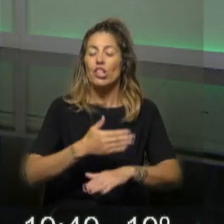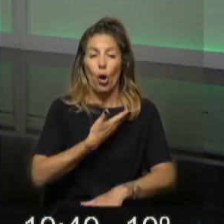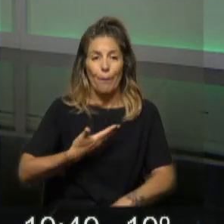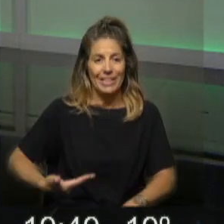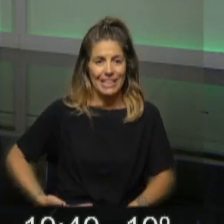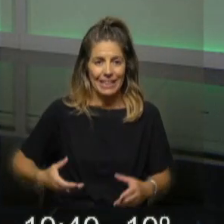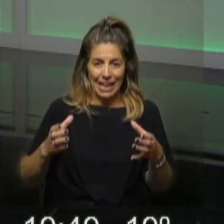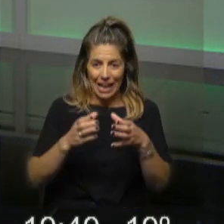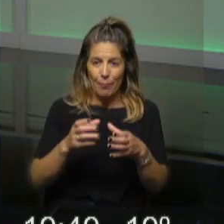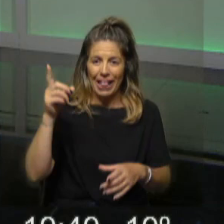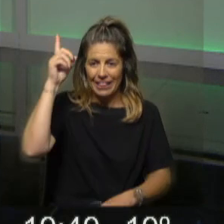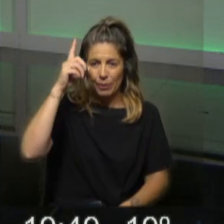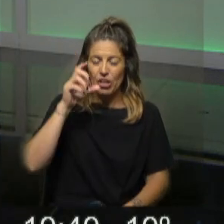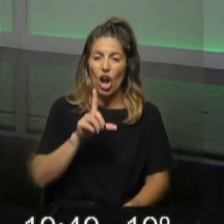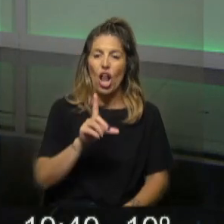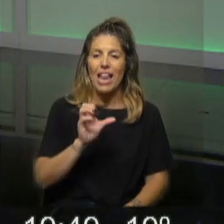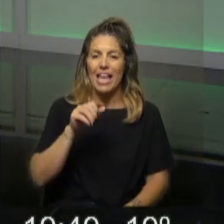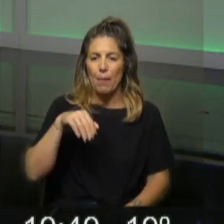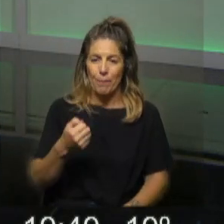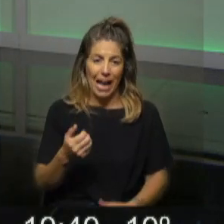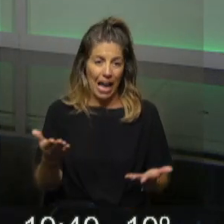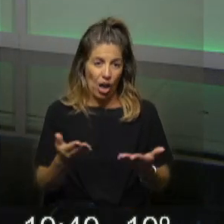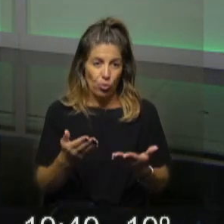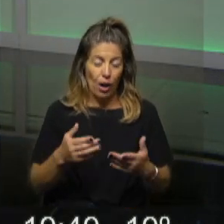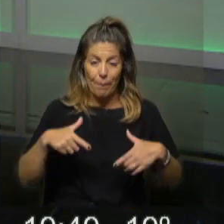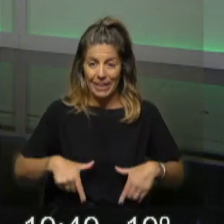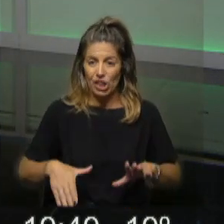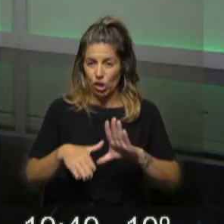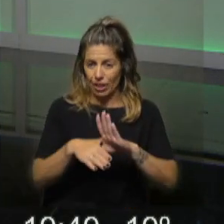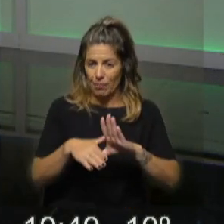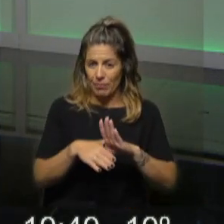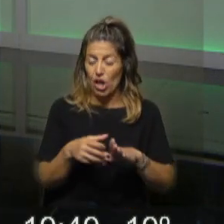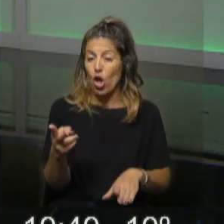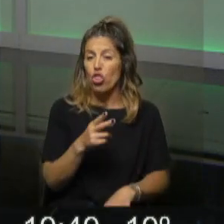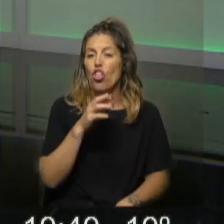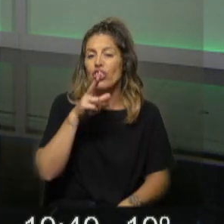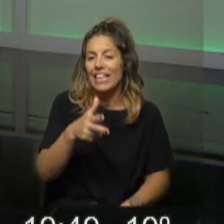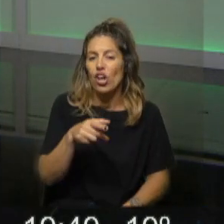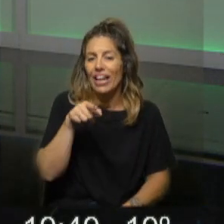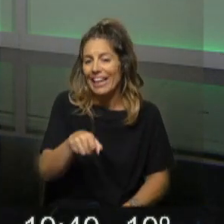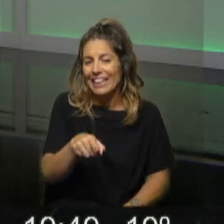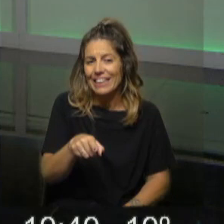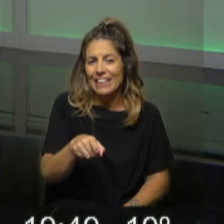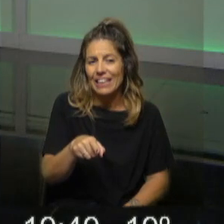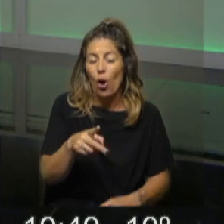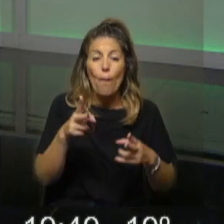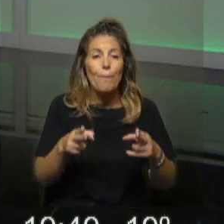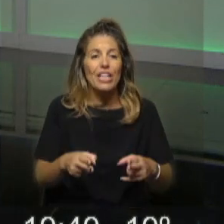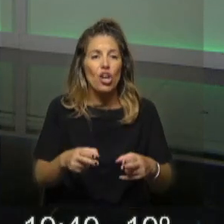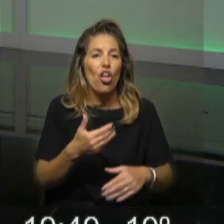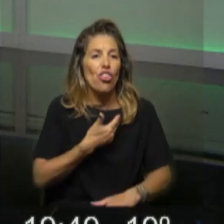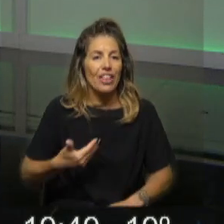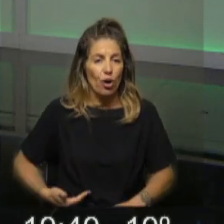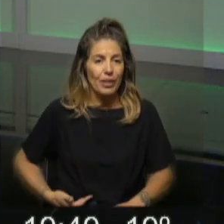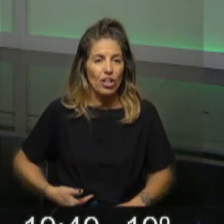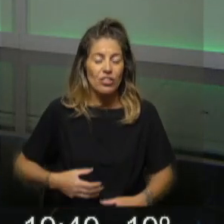presidente de la Cámara de Diputados, Martín Lema, actual ministro de Desarrollo Social, ambos dijeron que este iba a ser un periodo de gobierno en el